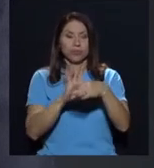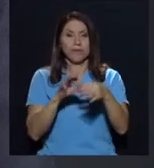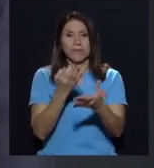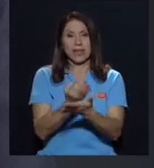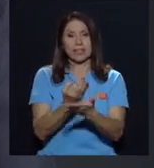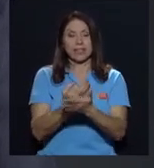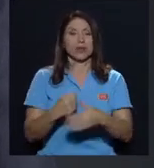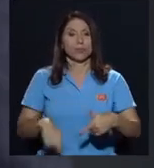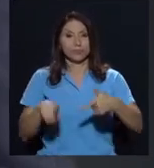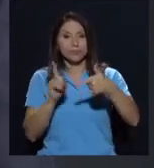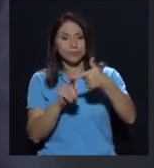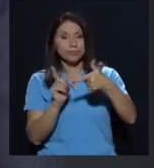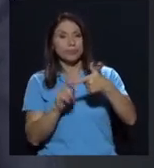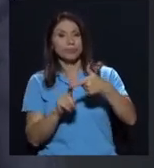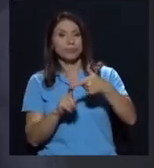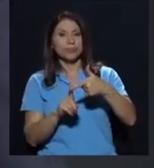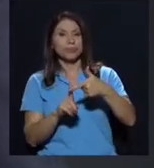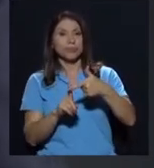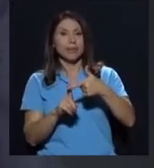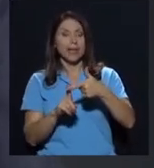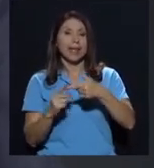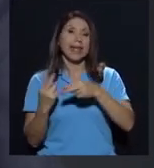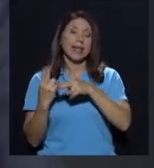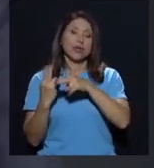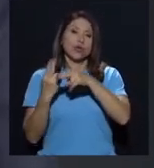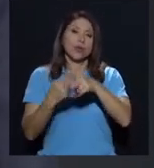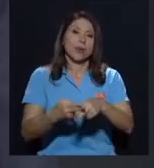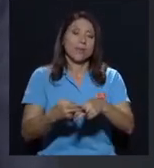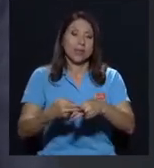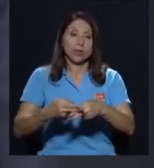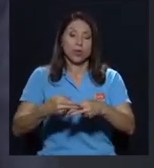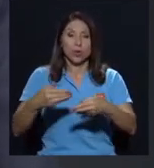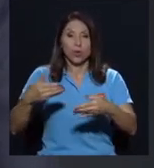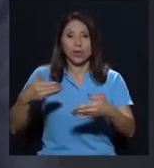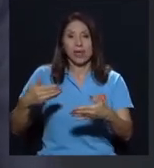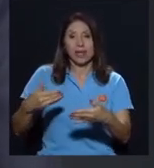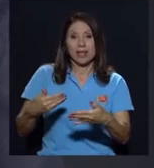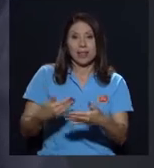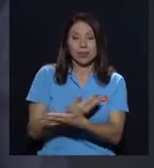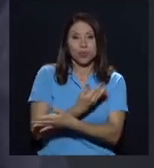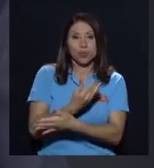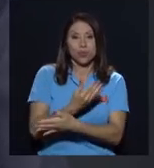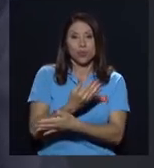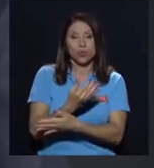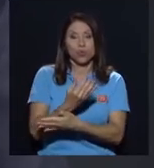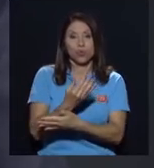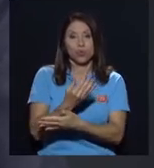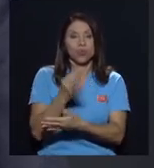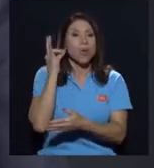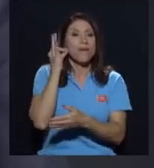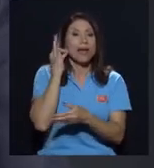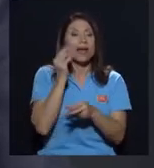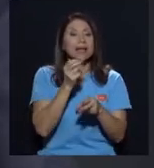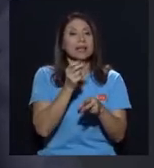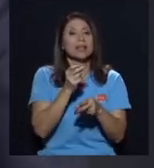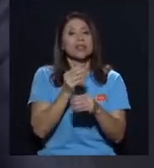el nombramiento de la nueva superintendente de bancos ha dominado